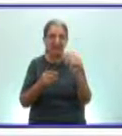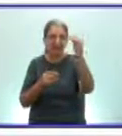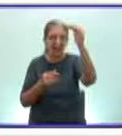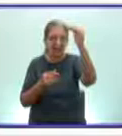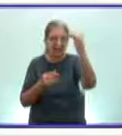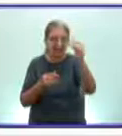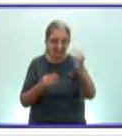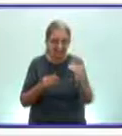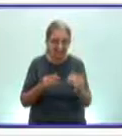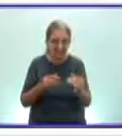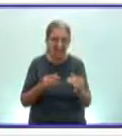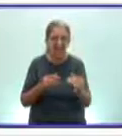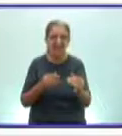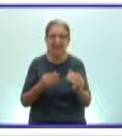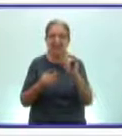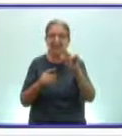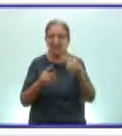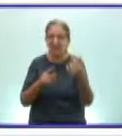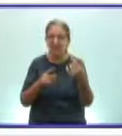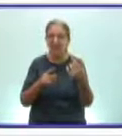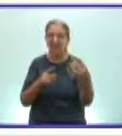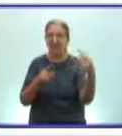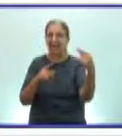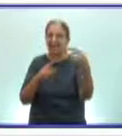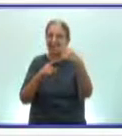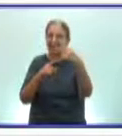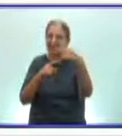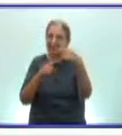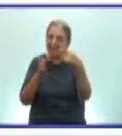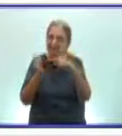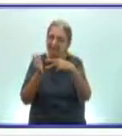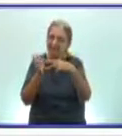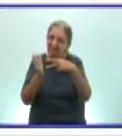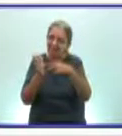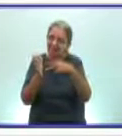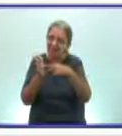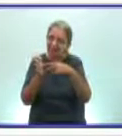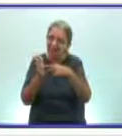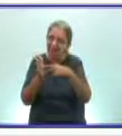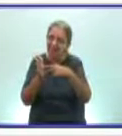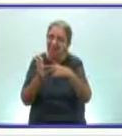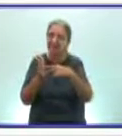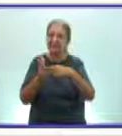de la muestra, para entonces calcular la frecuencia